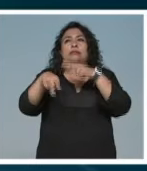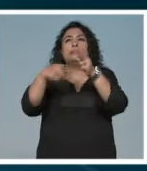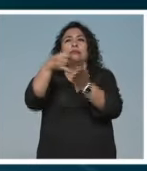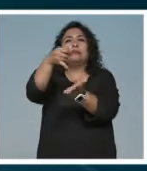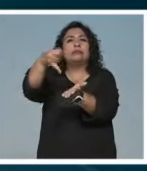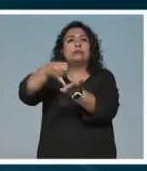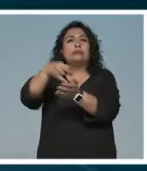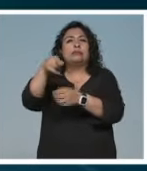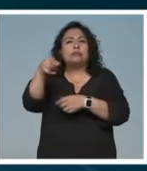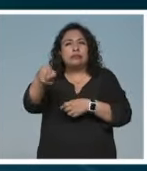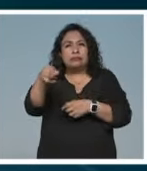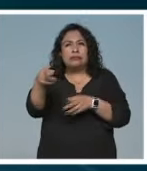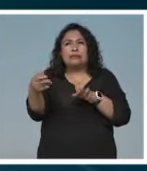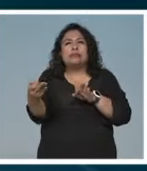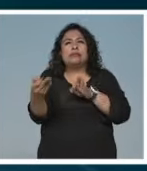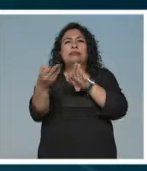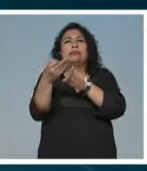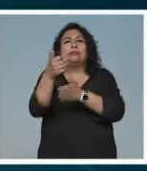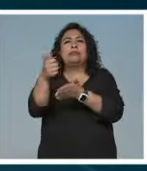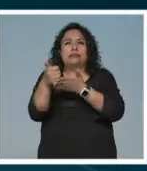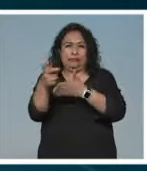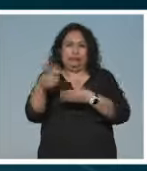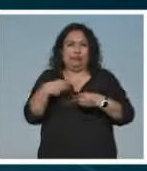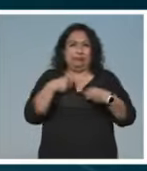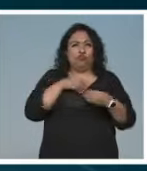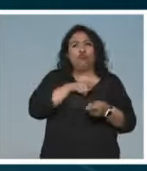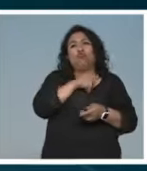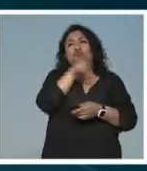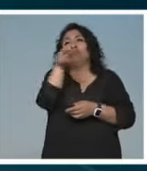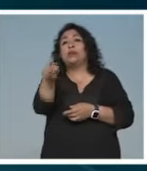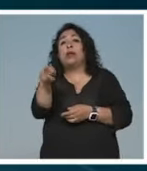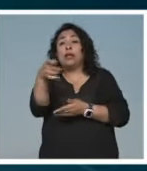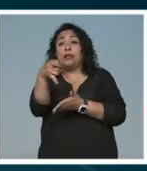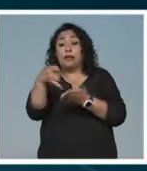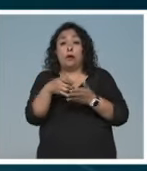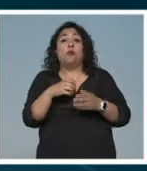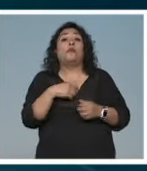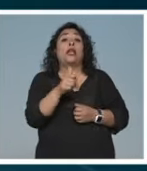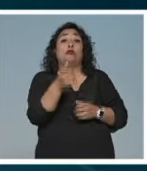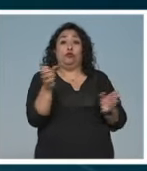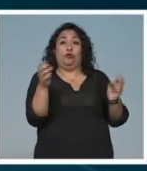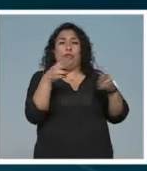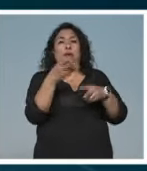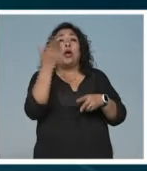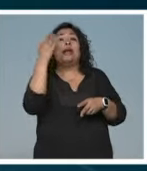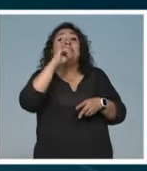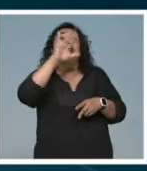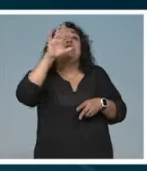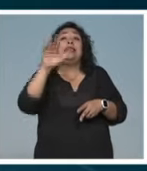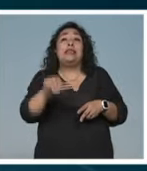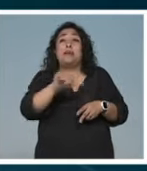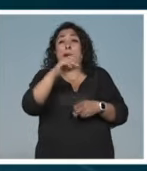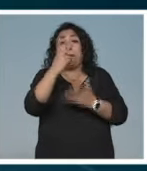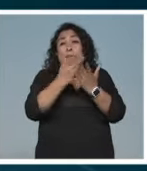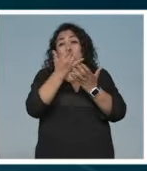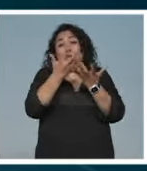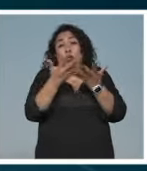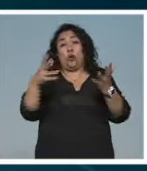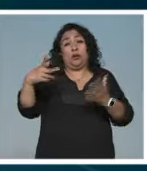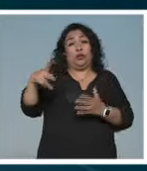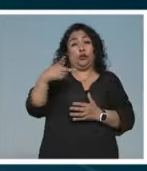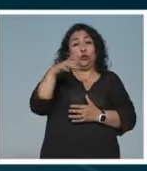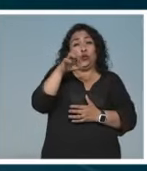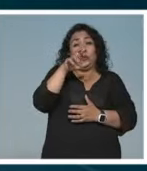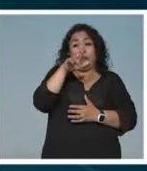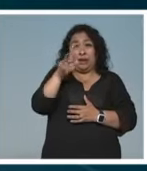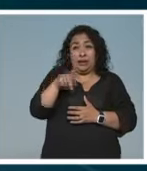isla cerca de la ciudad en donde vive. En Agosto Nos Vemos originalmente formaba parte de un magno proyecto de García Márquez